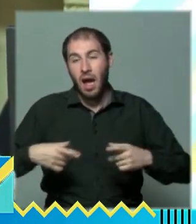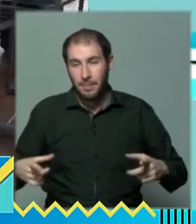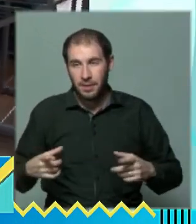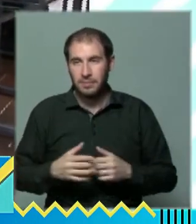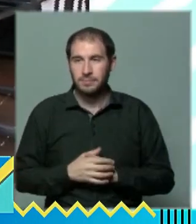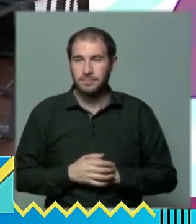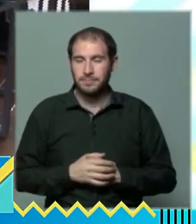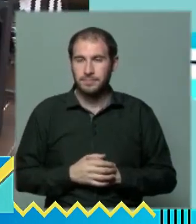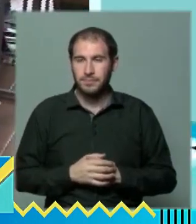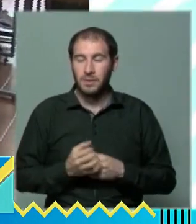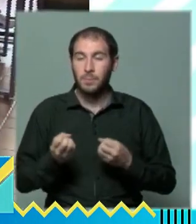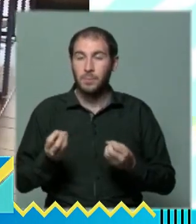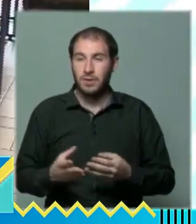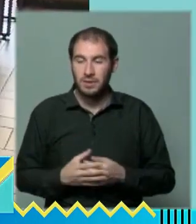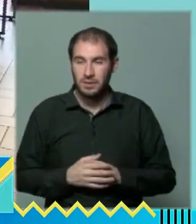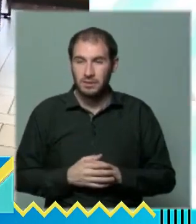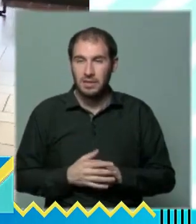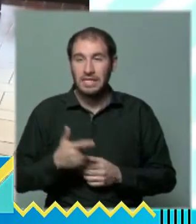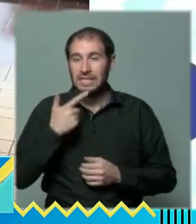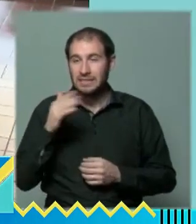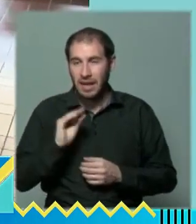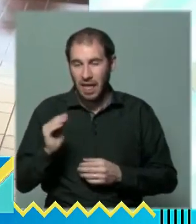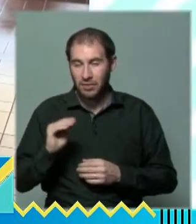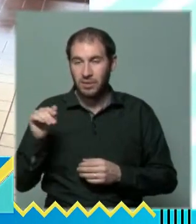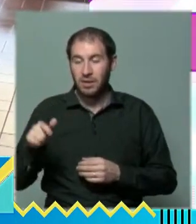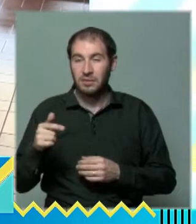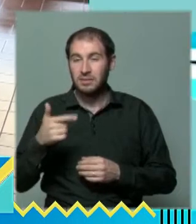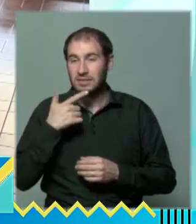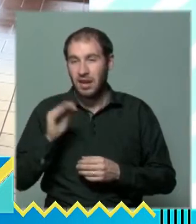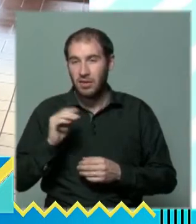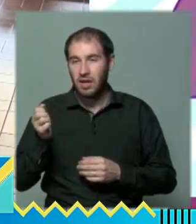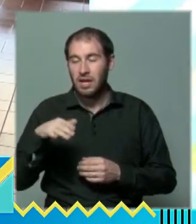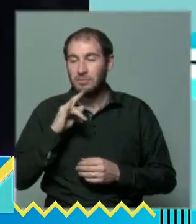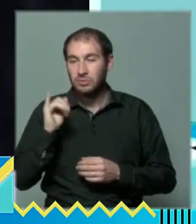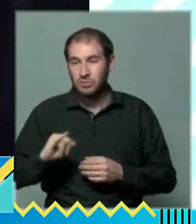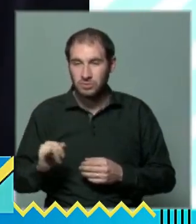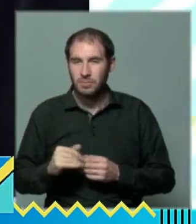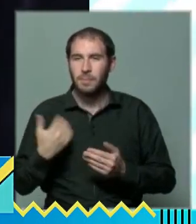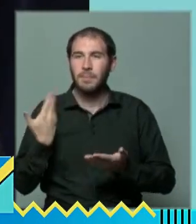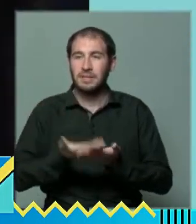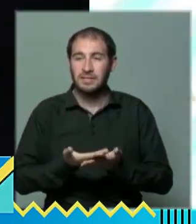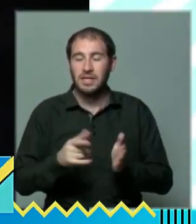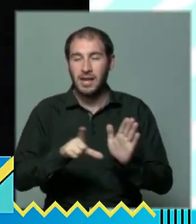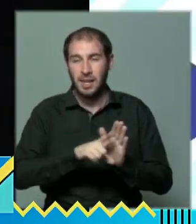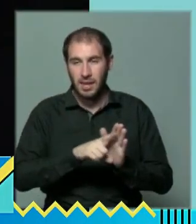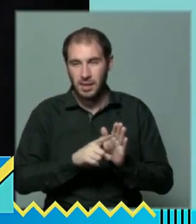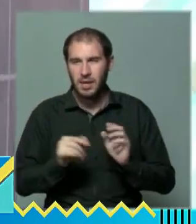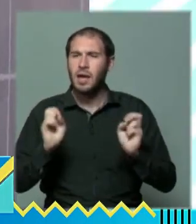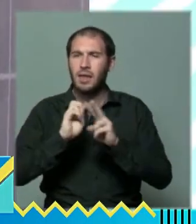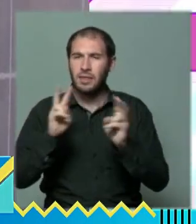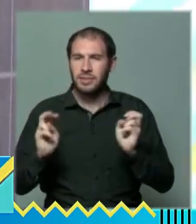una ampliación porque en el Senado creo que el senador Amtus en su momento había presentado una legislación